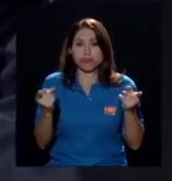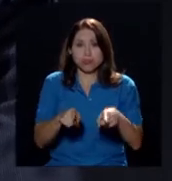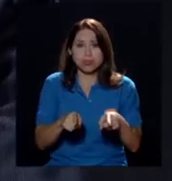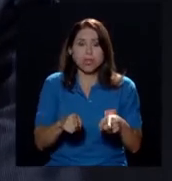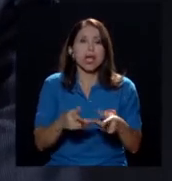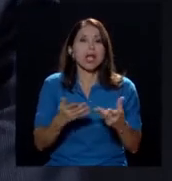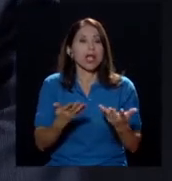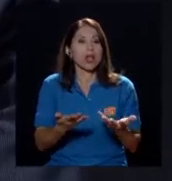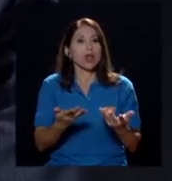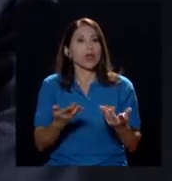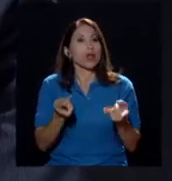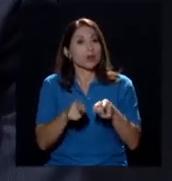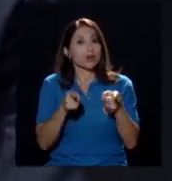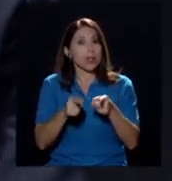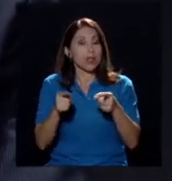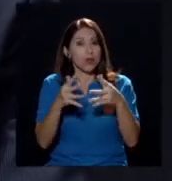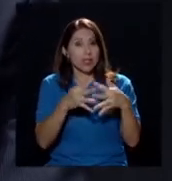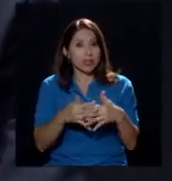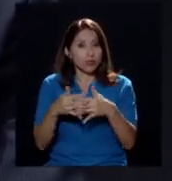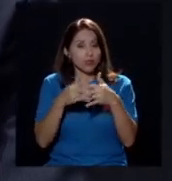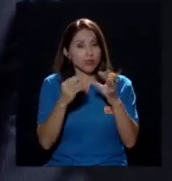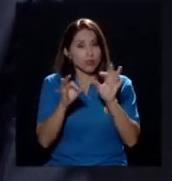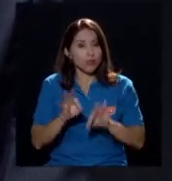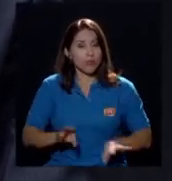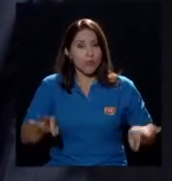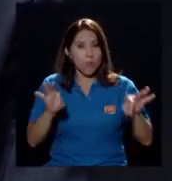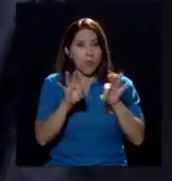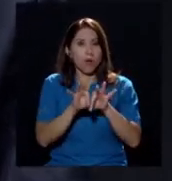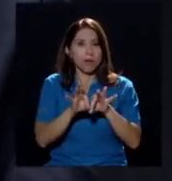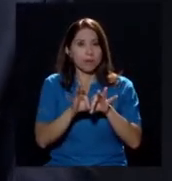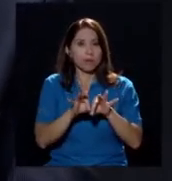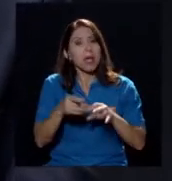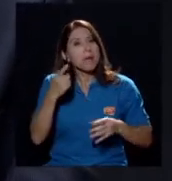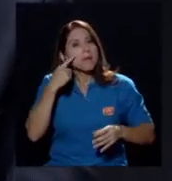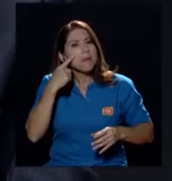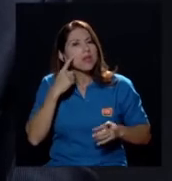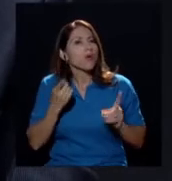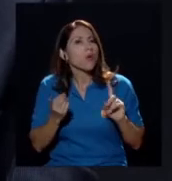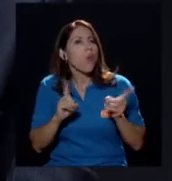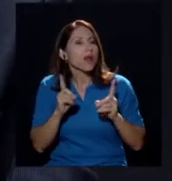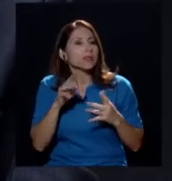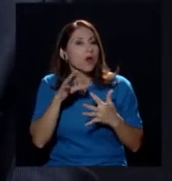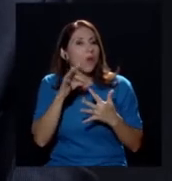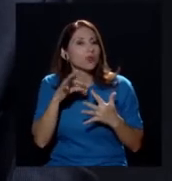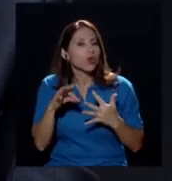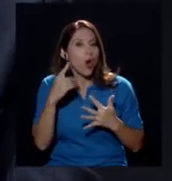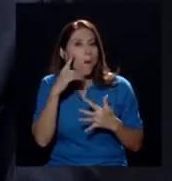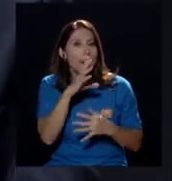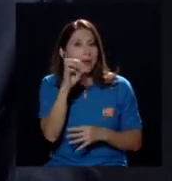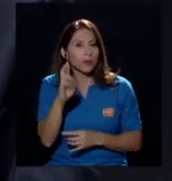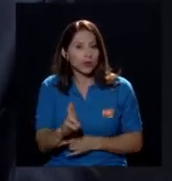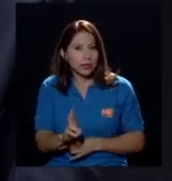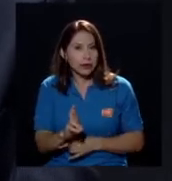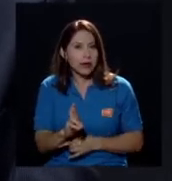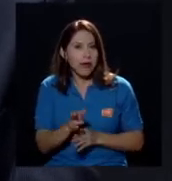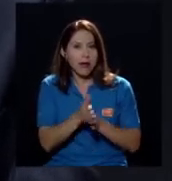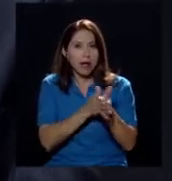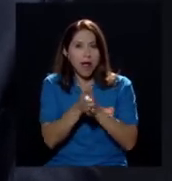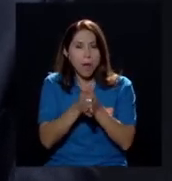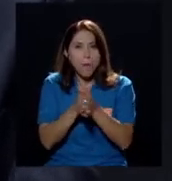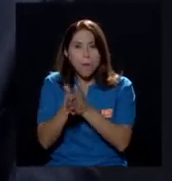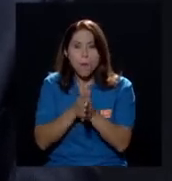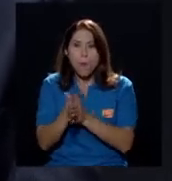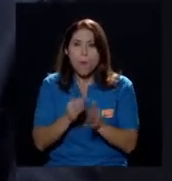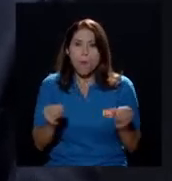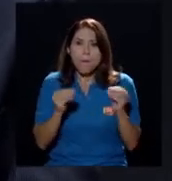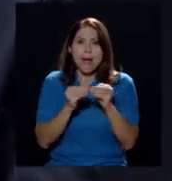este caso lo que ha sucedido en eeuu es muy importante entonces ver cuáles pueden ser opciones para que costa rica aproveche todavía